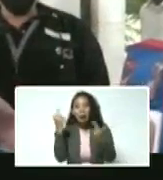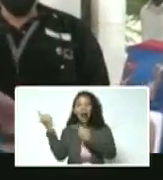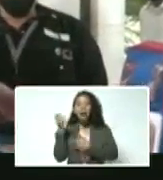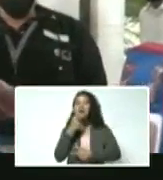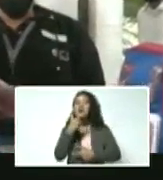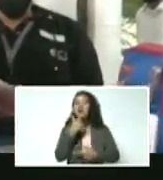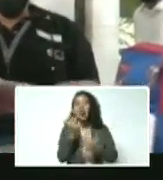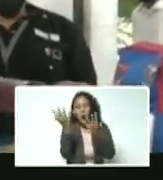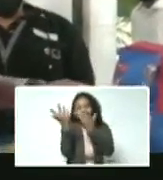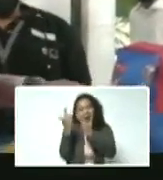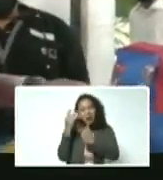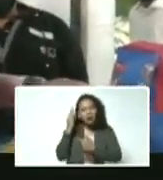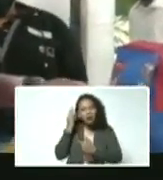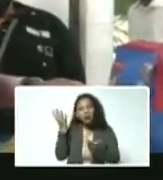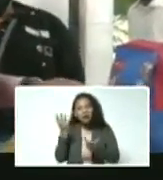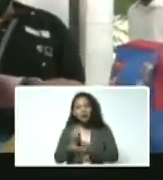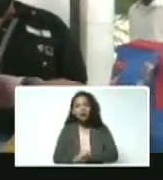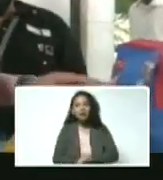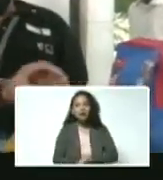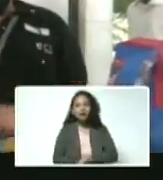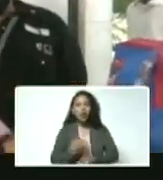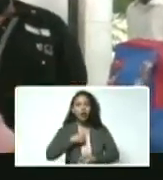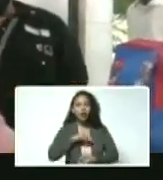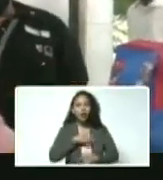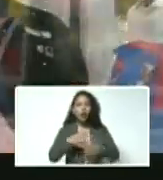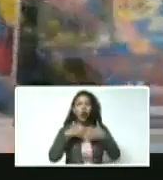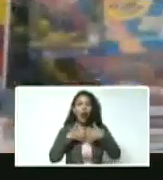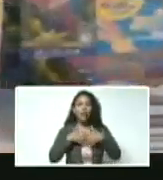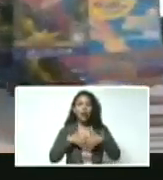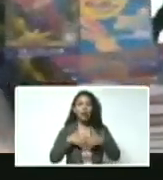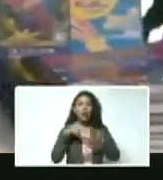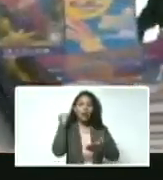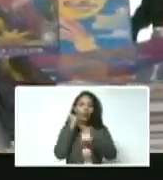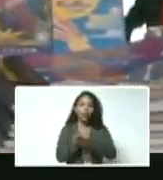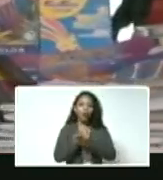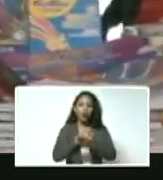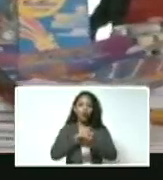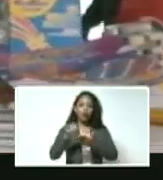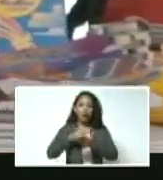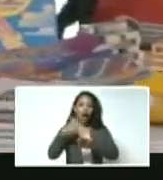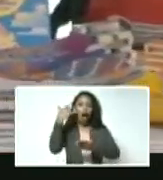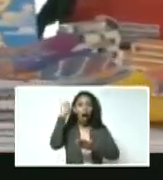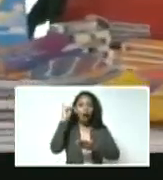Cuéntame, Patricia. Somos una empresa manufactura que tenemos este tipo